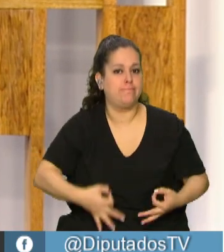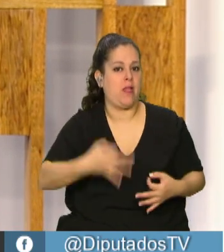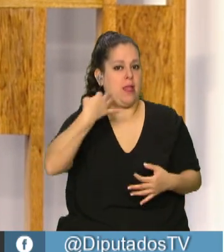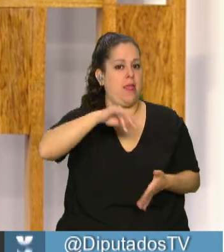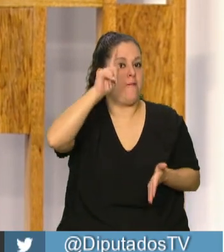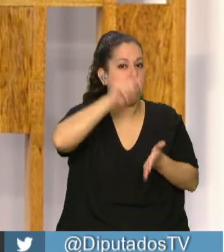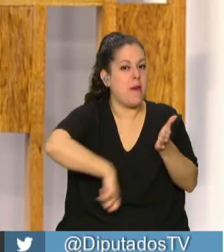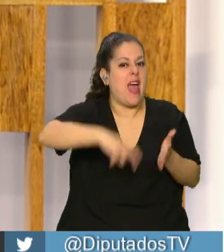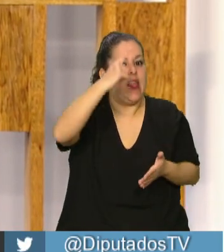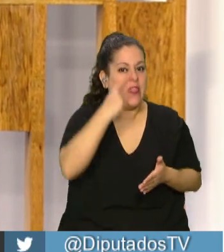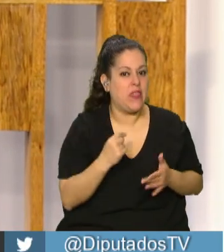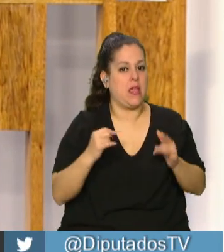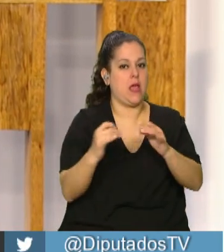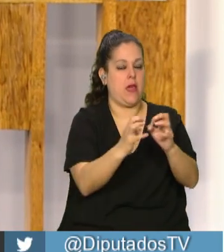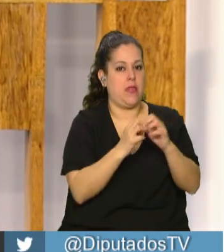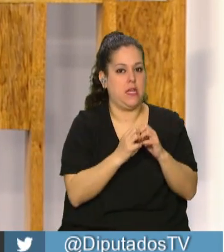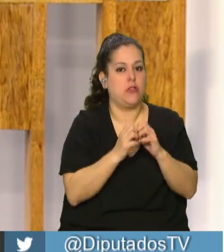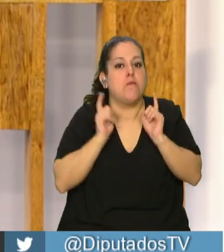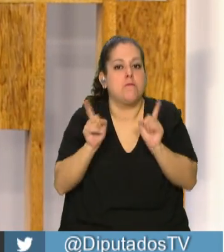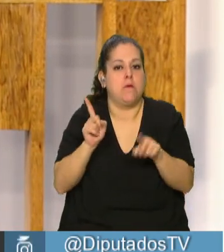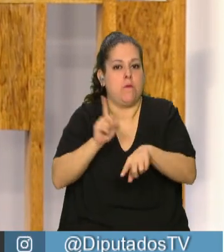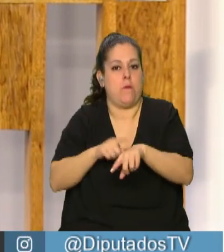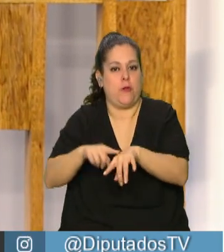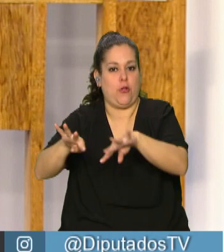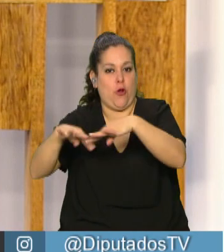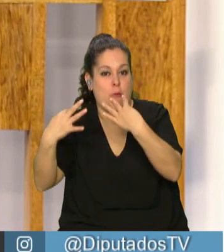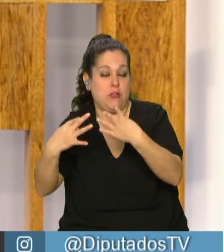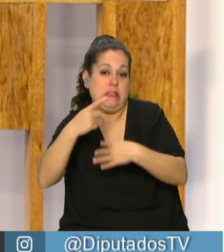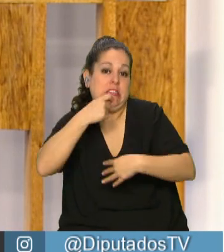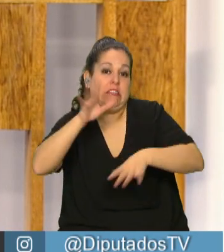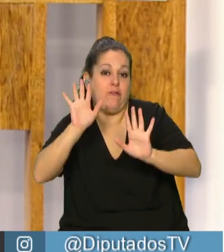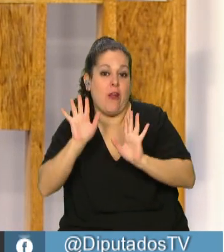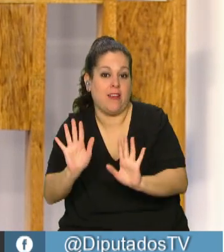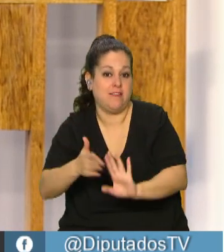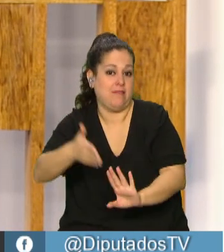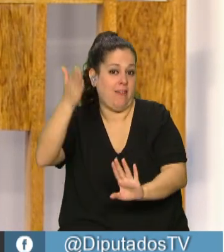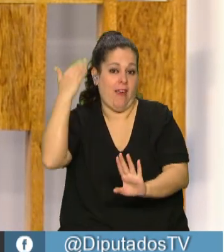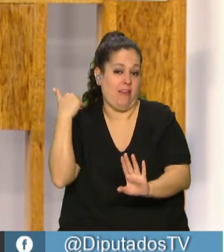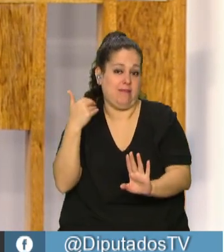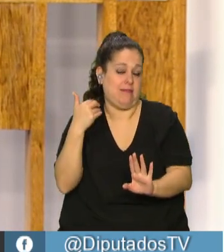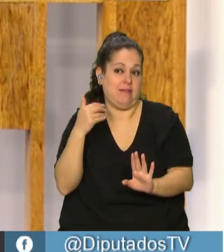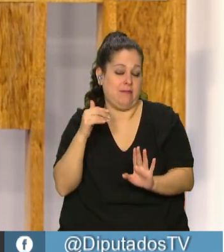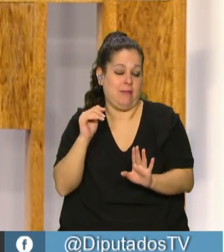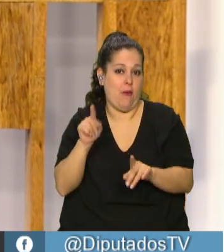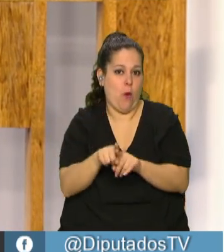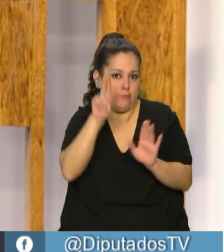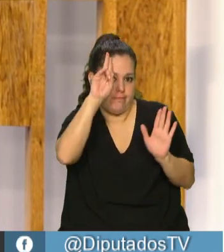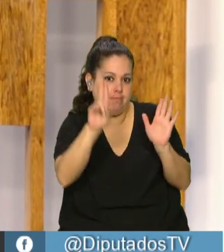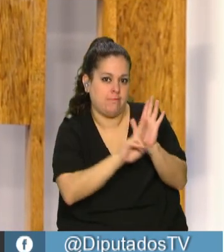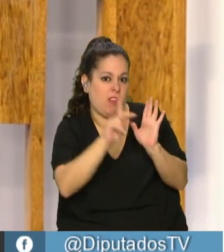la sesión y en el seno de la comisión. Si hubiéramos hecho eso, nunca hubiéramos tenido dictamen.